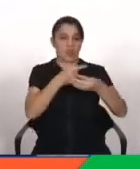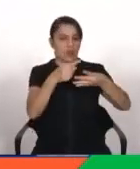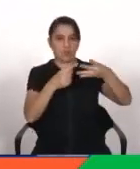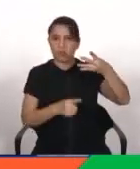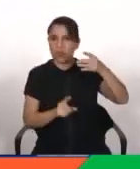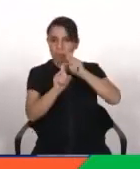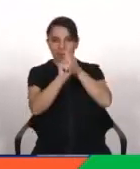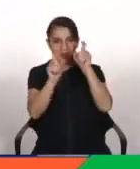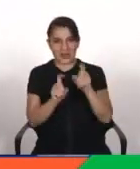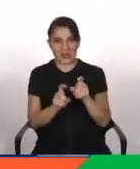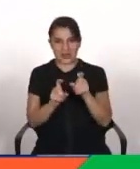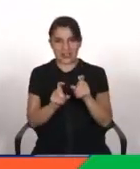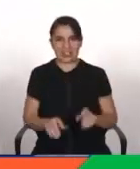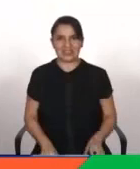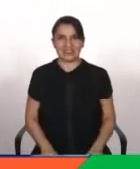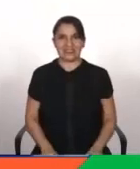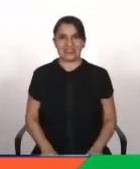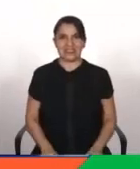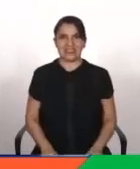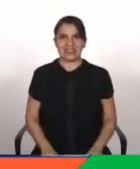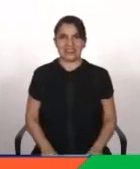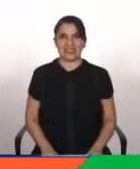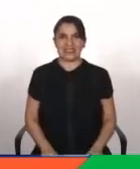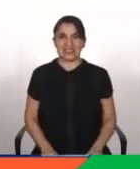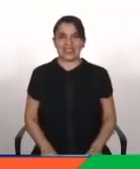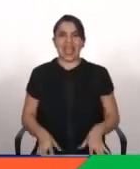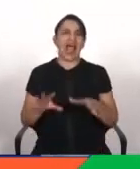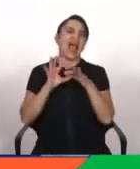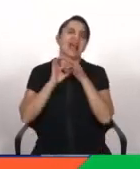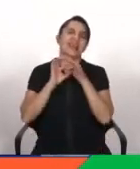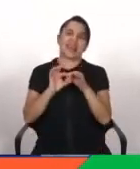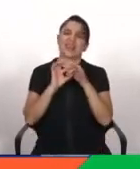por hacer y solamente alcanzamos a hacer una del público. Les